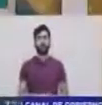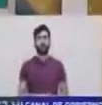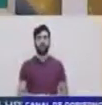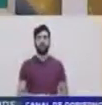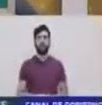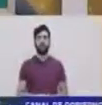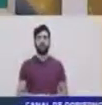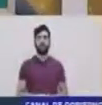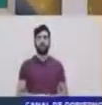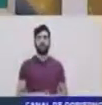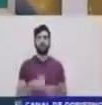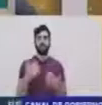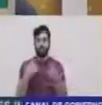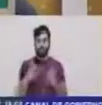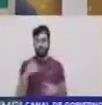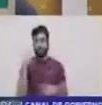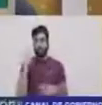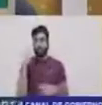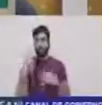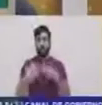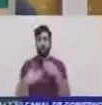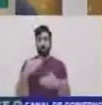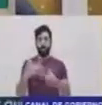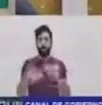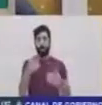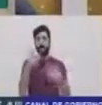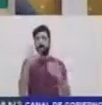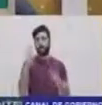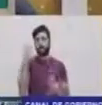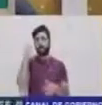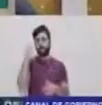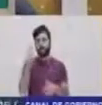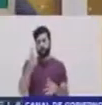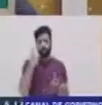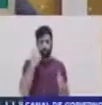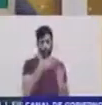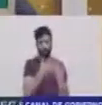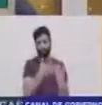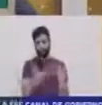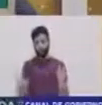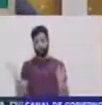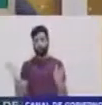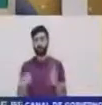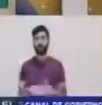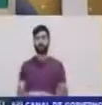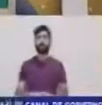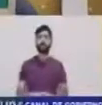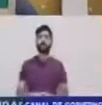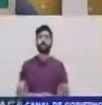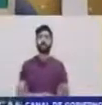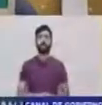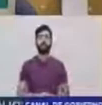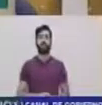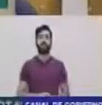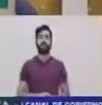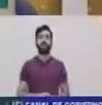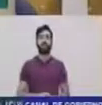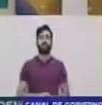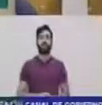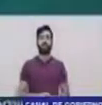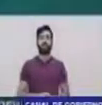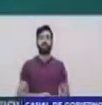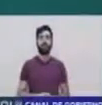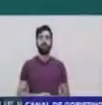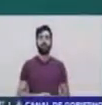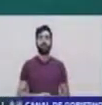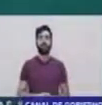Ya racionalizado. Es un procedimiento que, pues, se supone que ustedes ya lo deberían saber, y ahí nos quedaría de esta